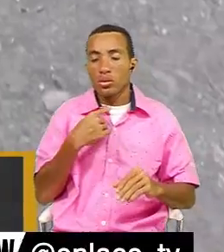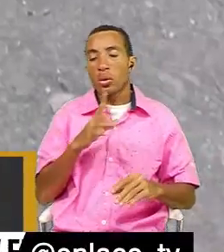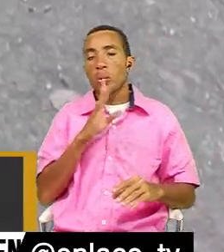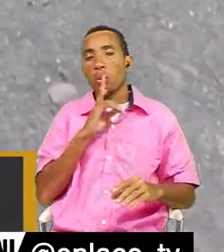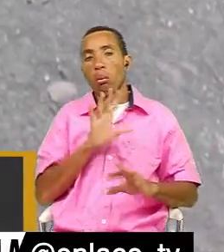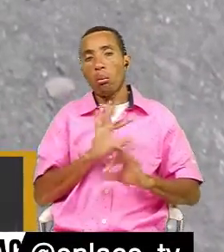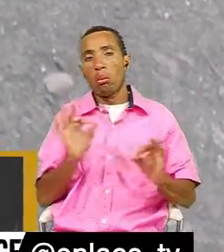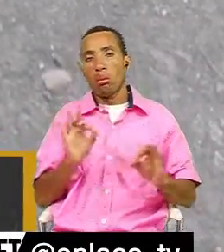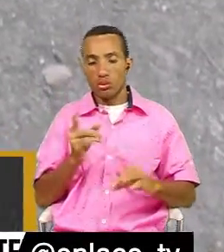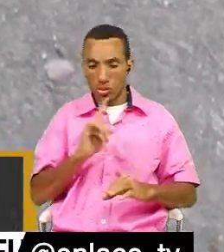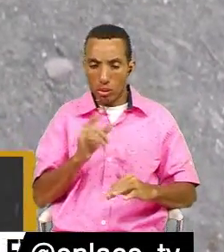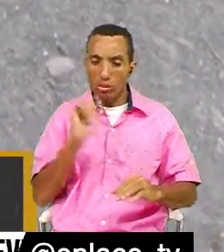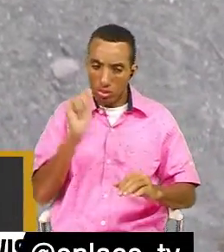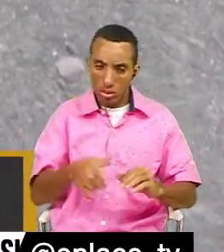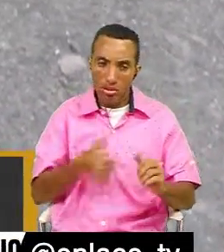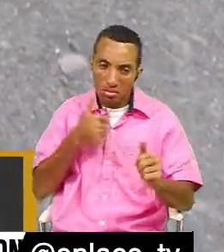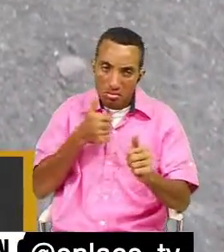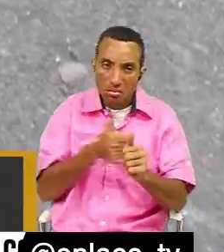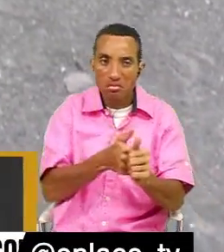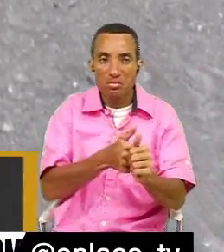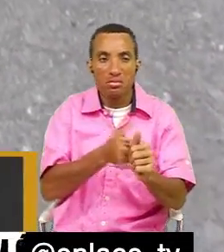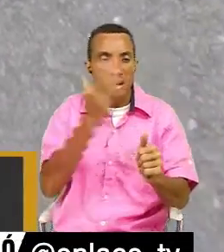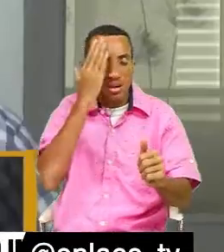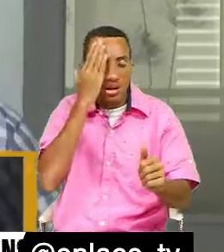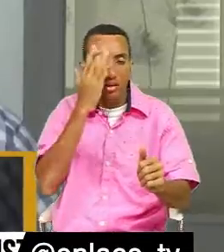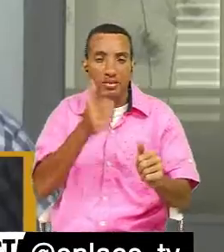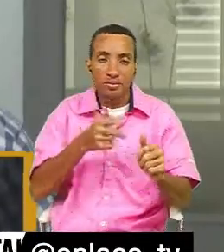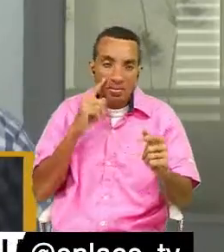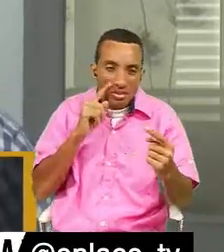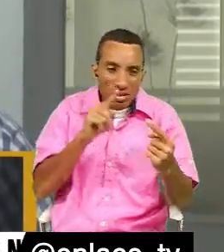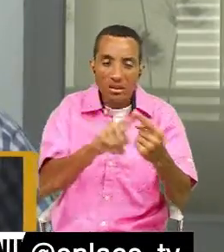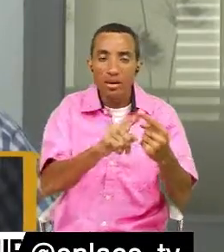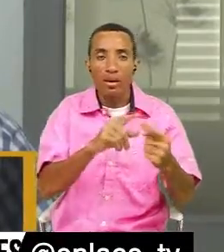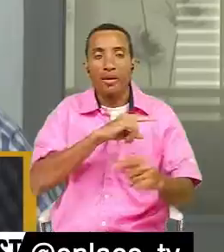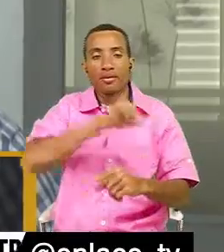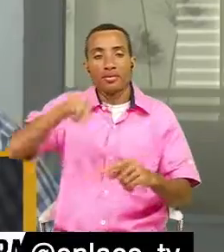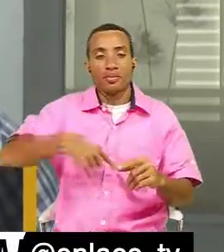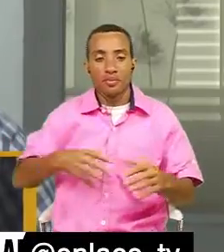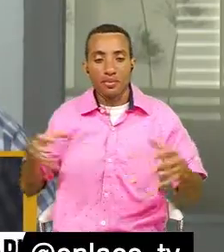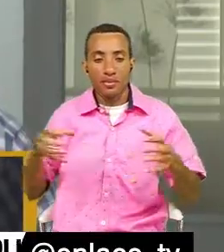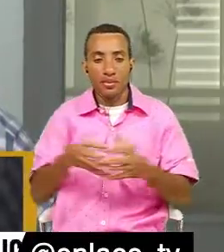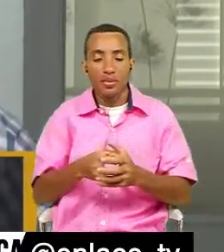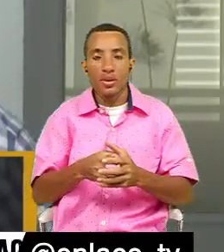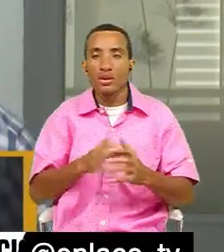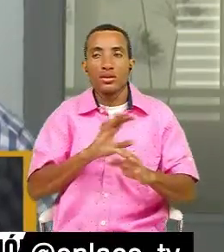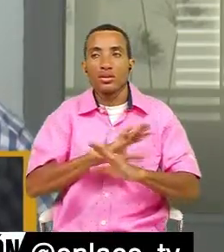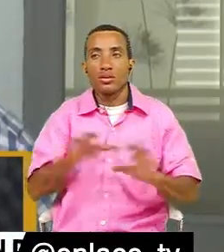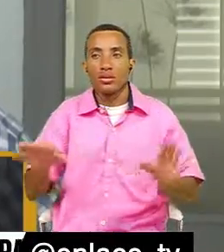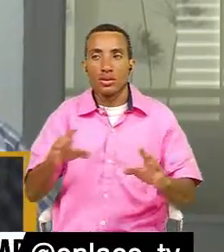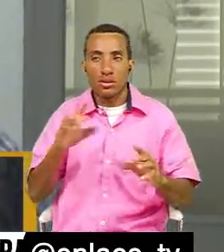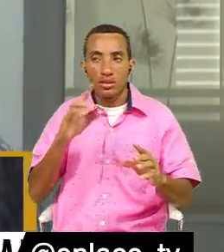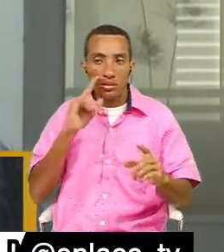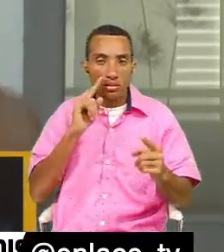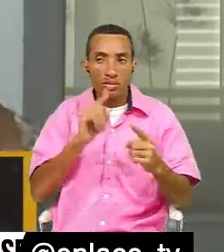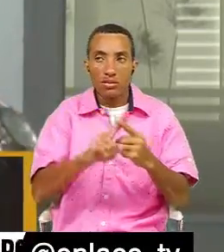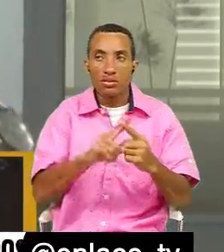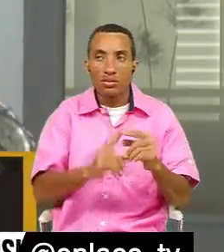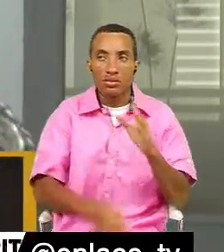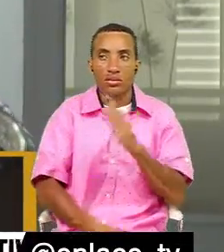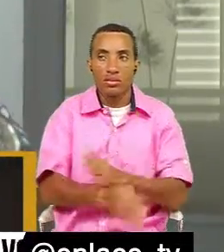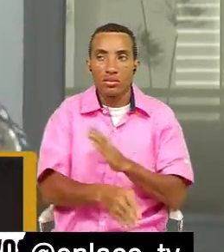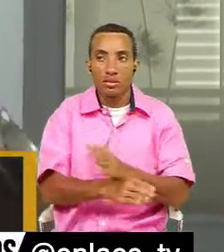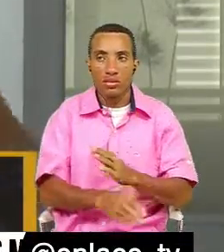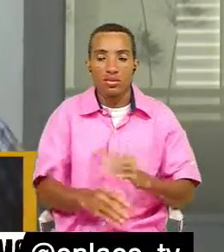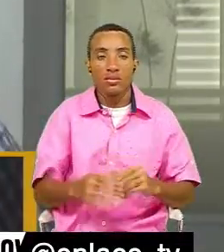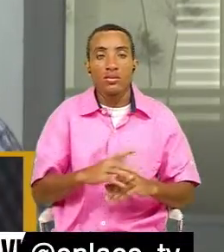yo lo que sí les digo es que nosotros nos vamos a dedicar todo el cuerpo de agentes únicamente a perseguir a los